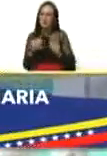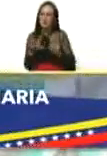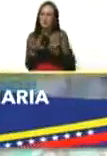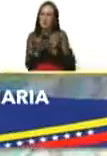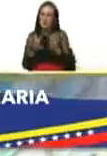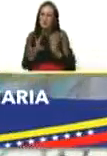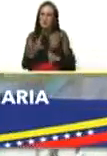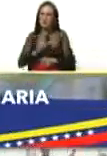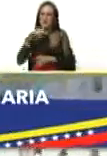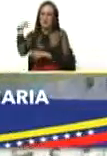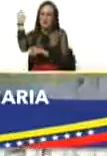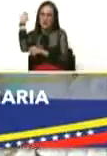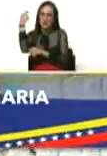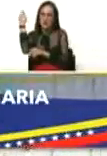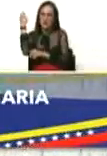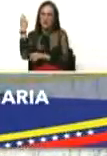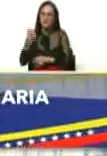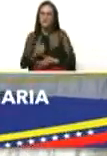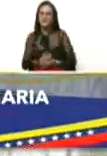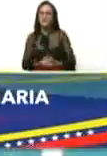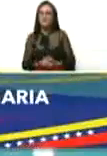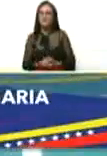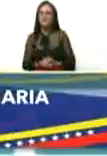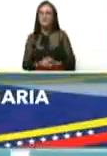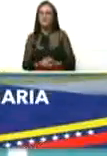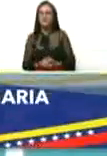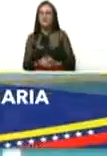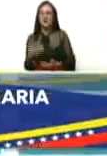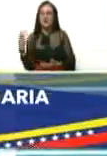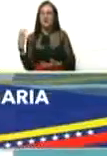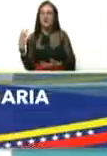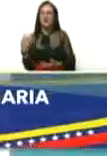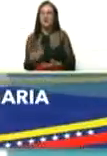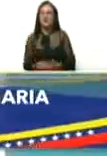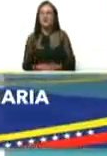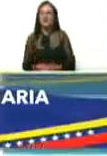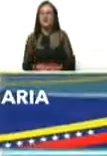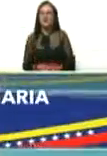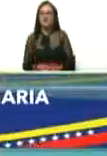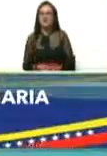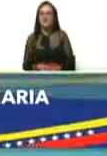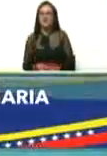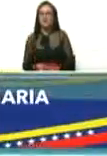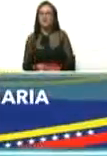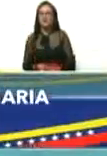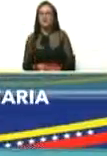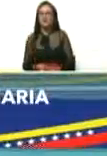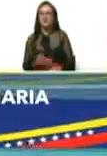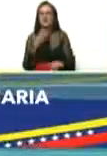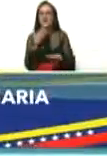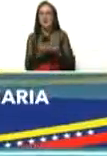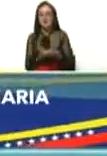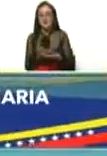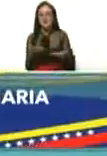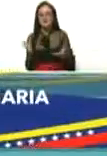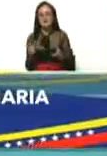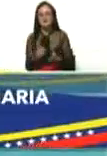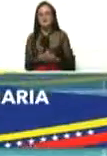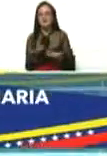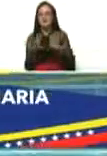del Estado apureño. Señor Pérez, comandante en jefe, muy buenas tardes, gracias. Muchas gracias, general